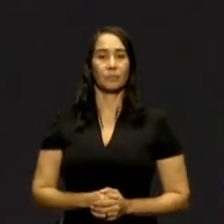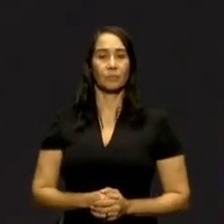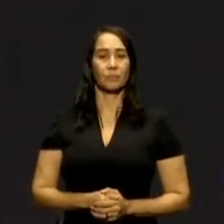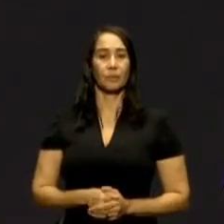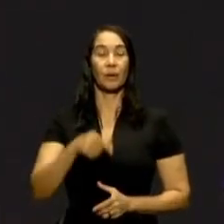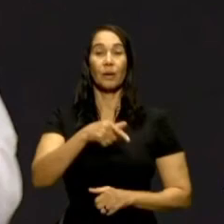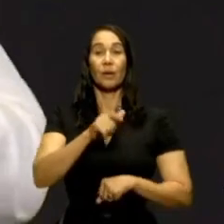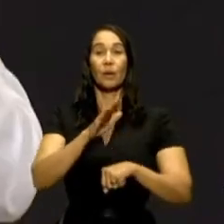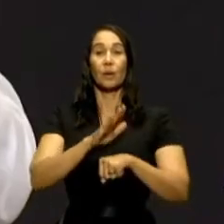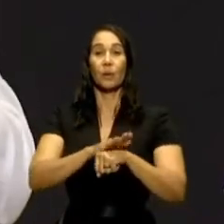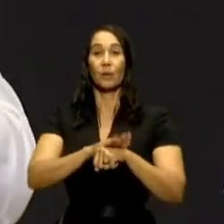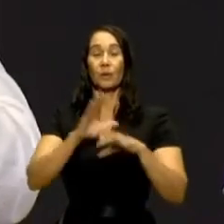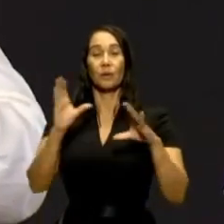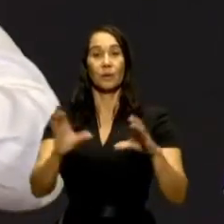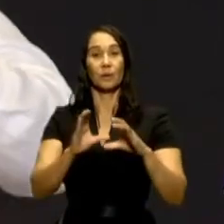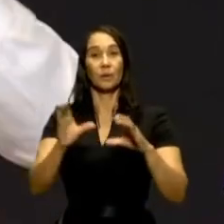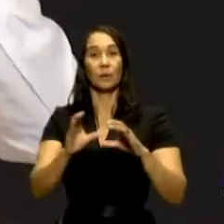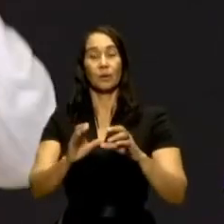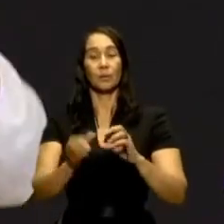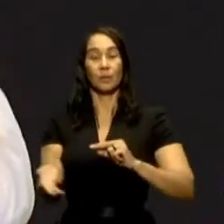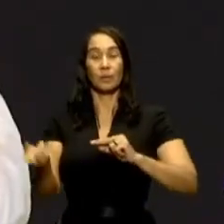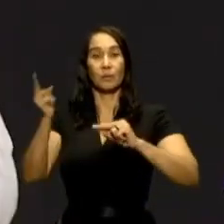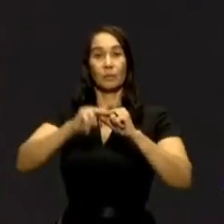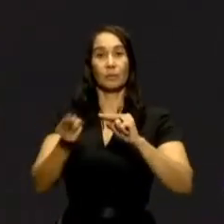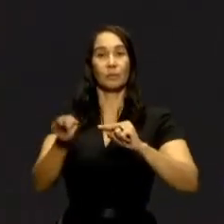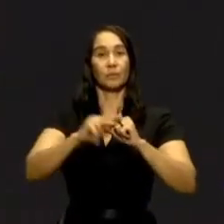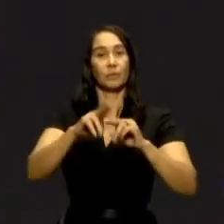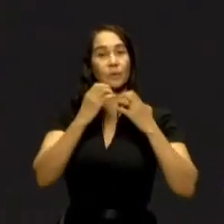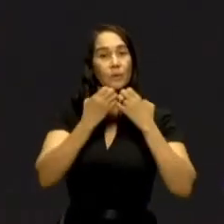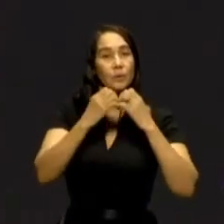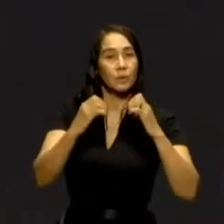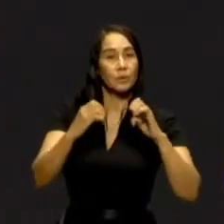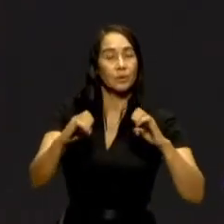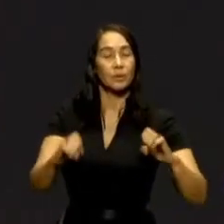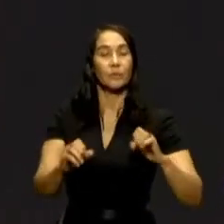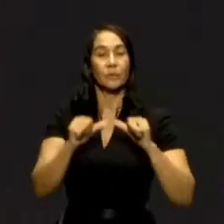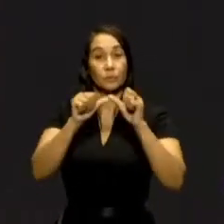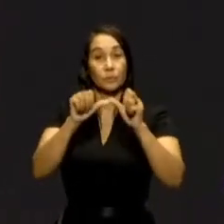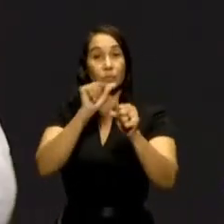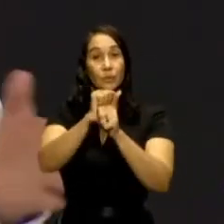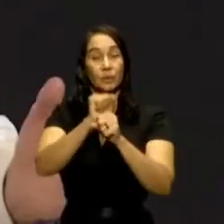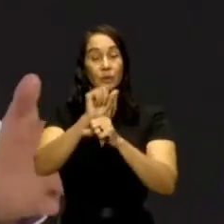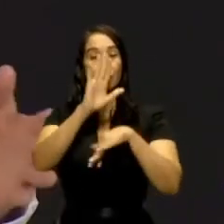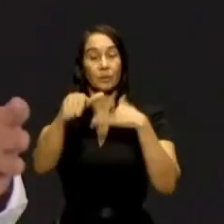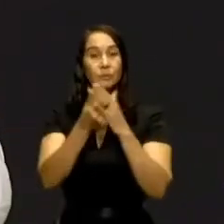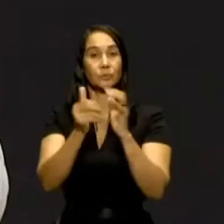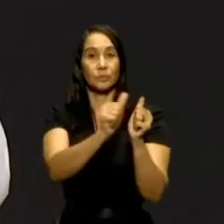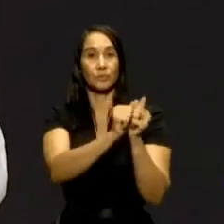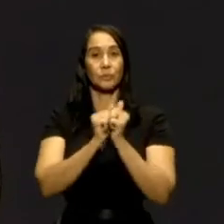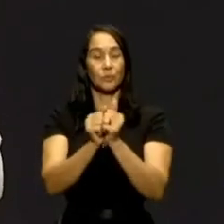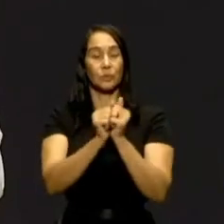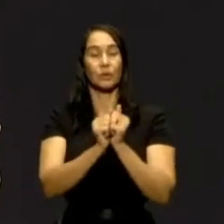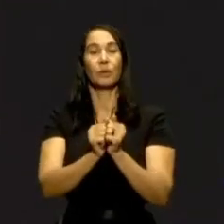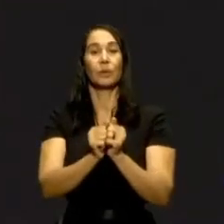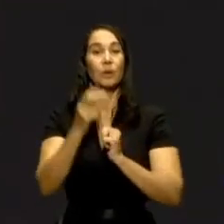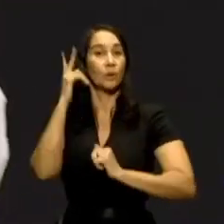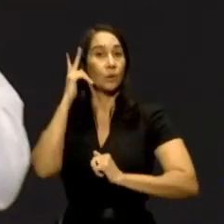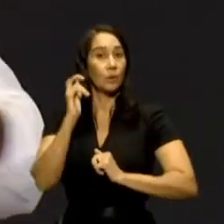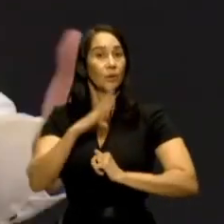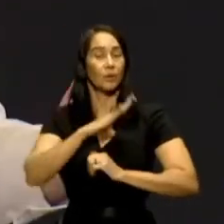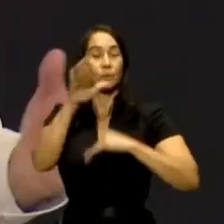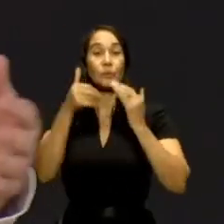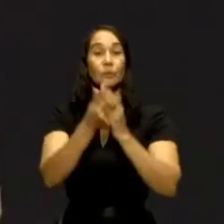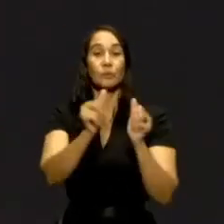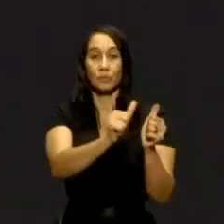un llamado a la acción para redoblar nuestros esfuerzos y trabajar todos juntos, oigan bien,